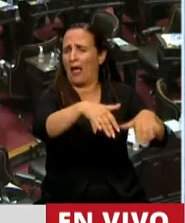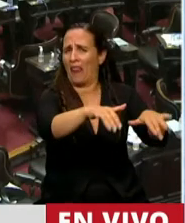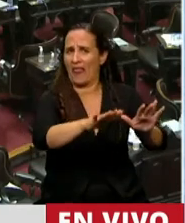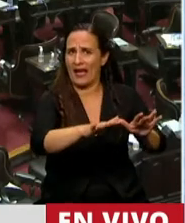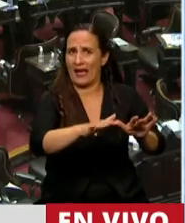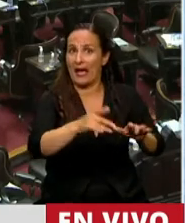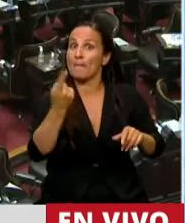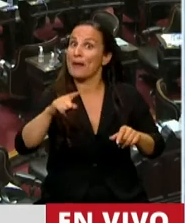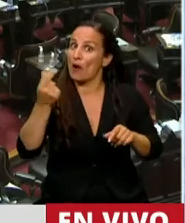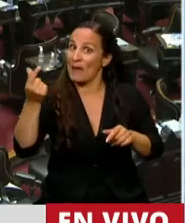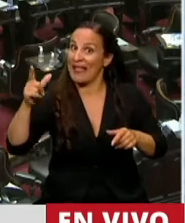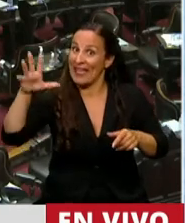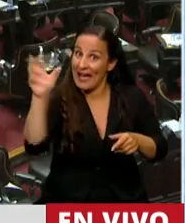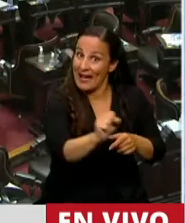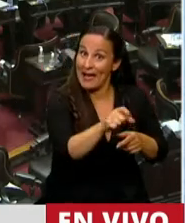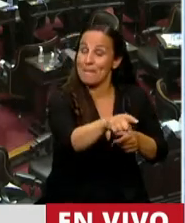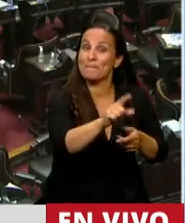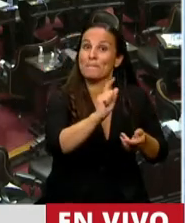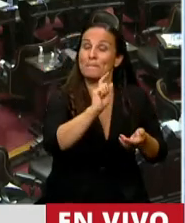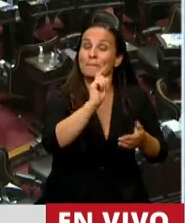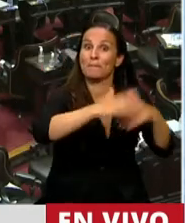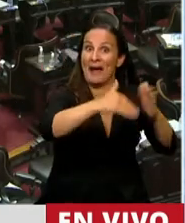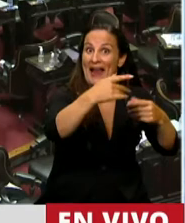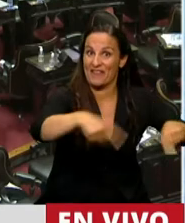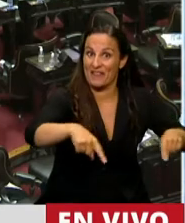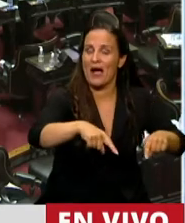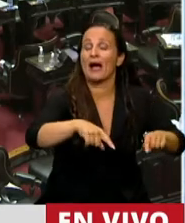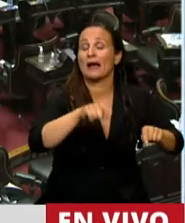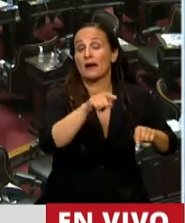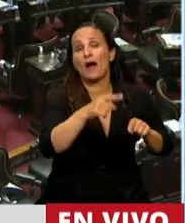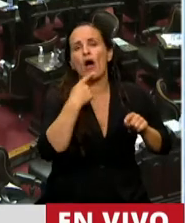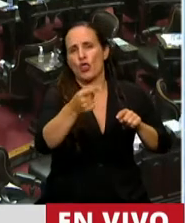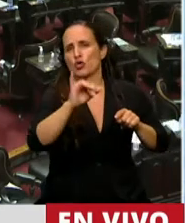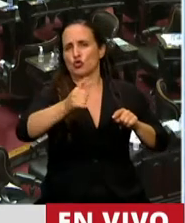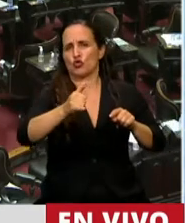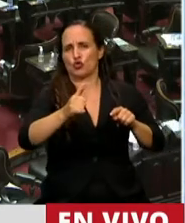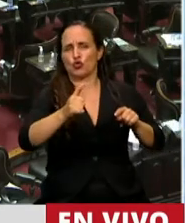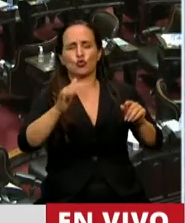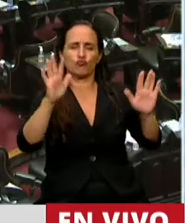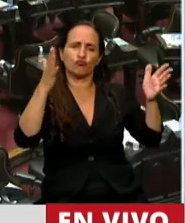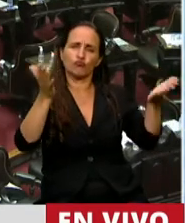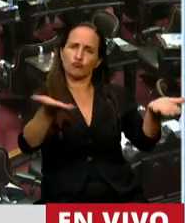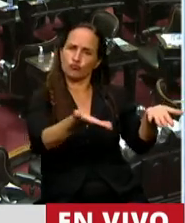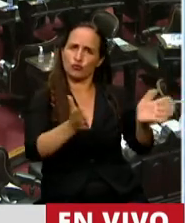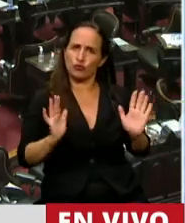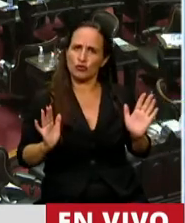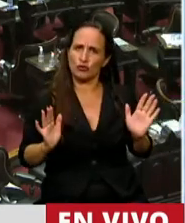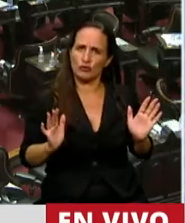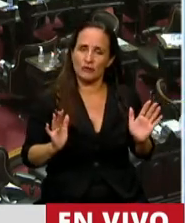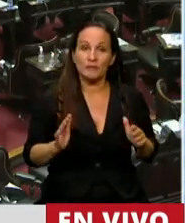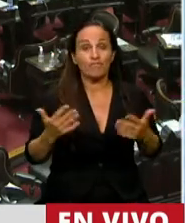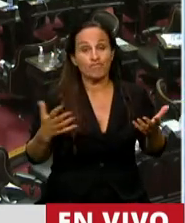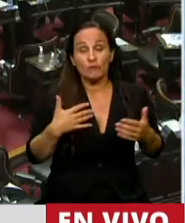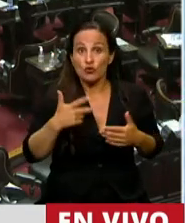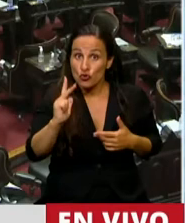desarrollo inmobiliario y con eso y en nombre del empleo, premiémoslo. Miren, yo lo he dicho y nuestro